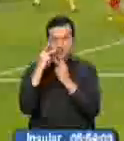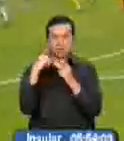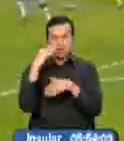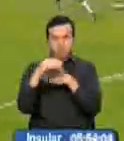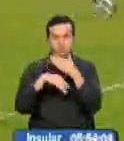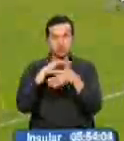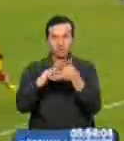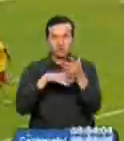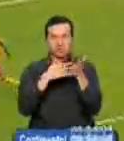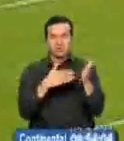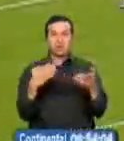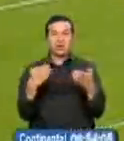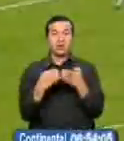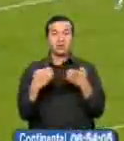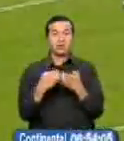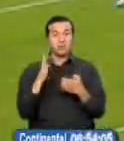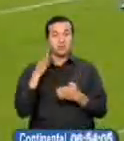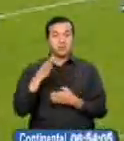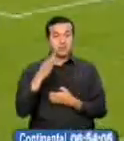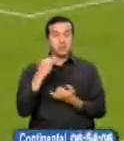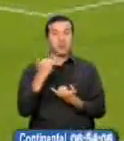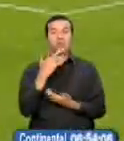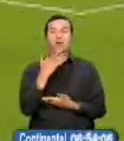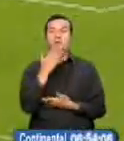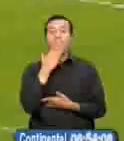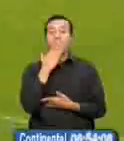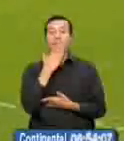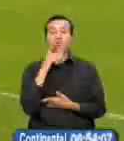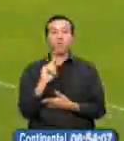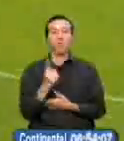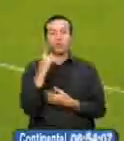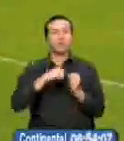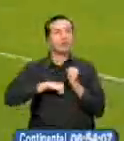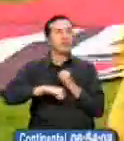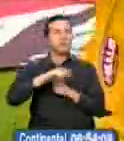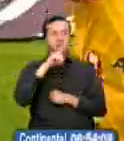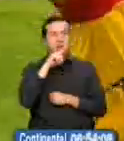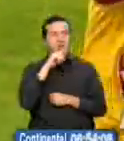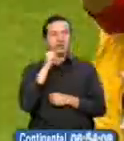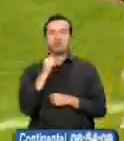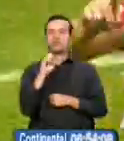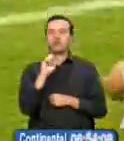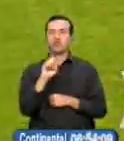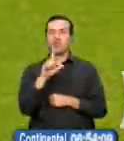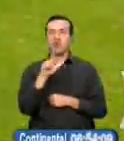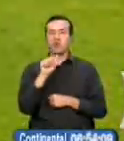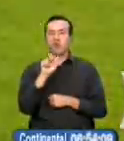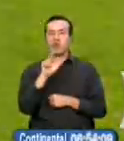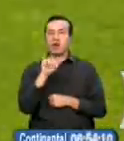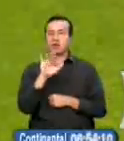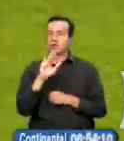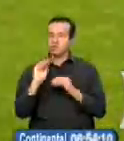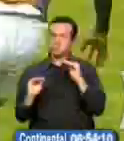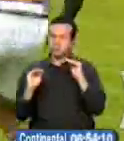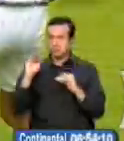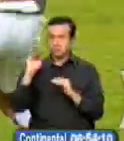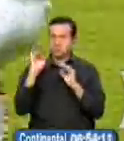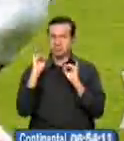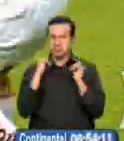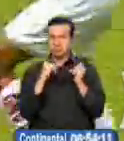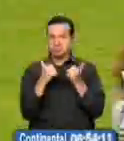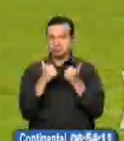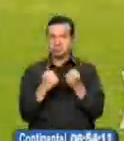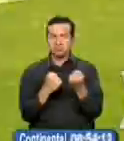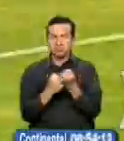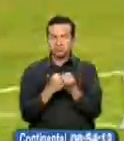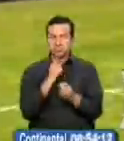adelante la actuación del equipo manabita. Pero acá Aucas con este solitario gol de Esteban Solari, que ha recuperado su nivel en las últimas fechas y aportándole